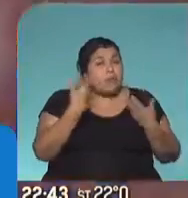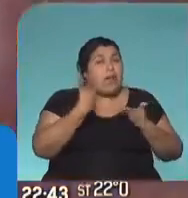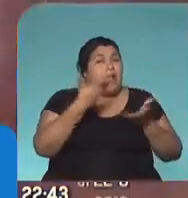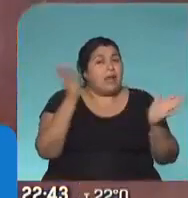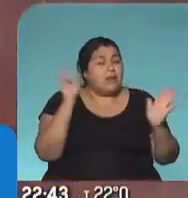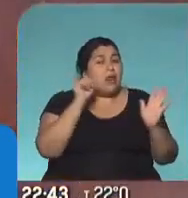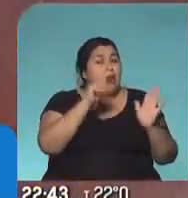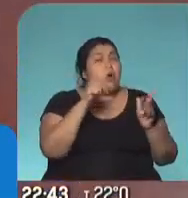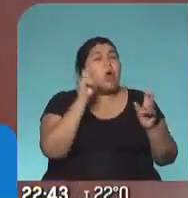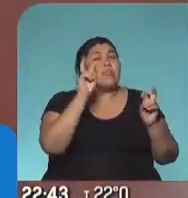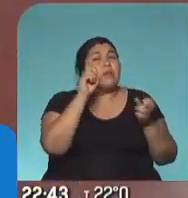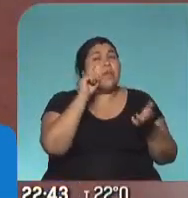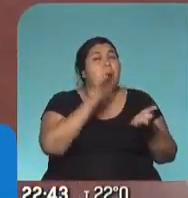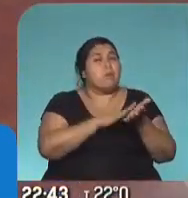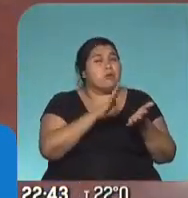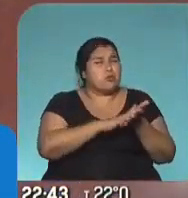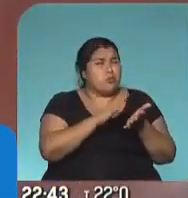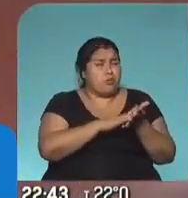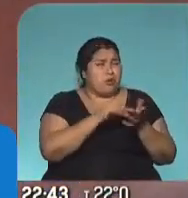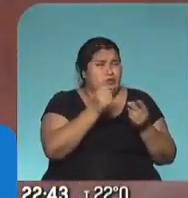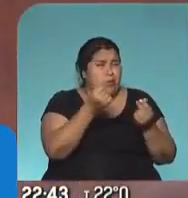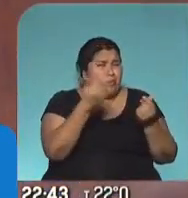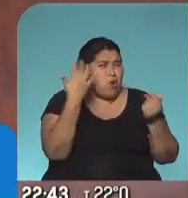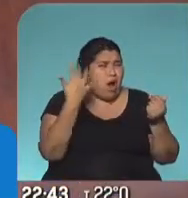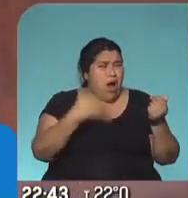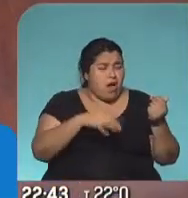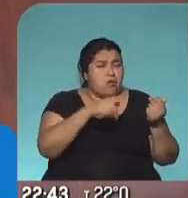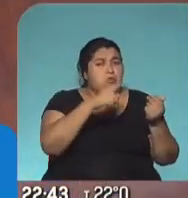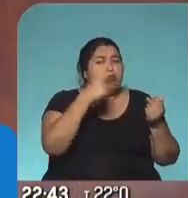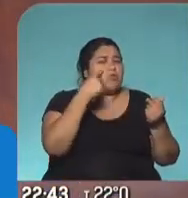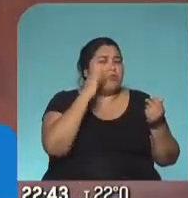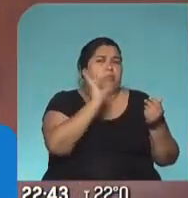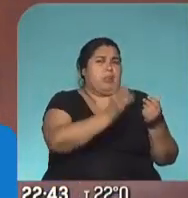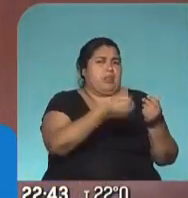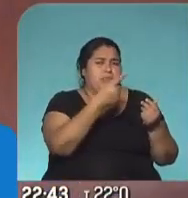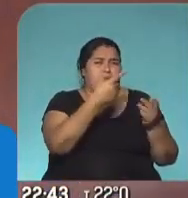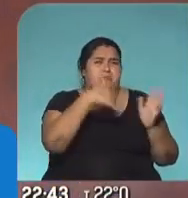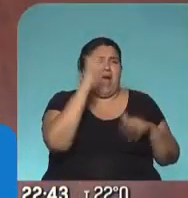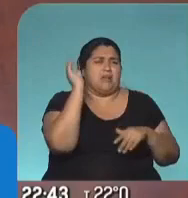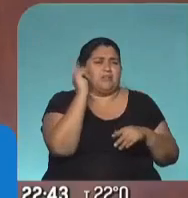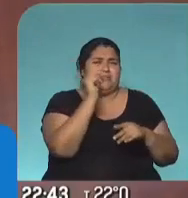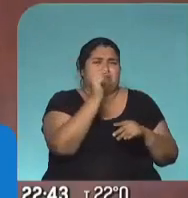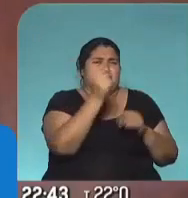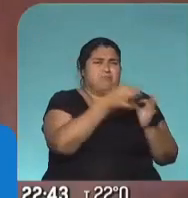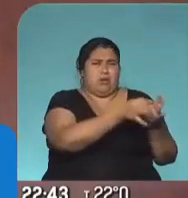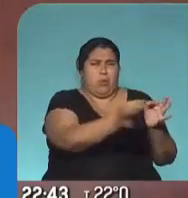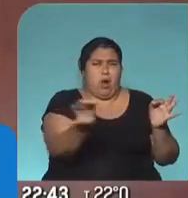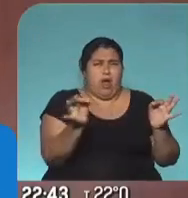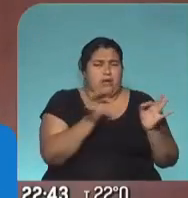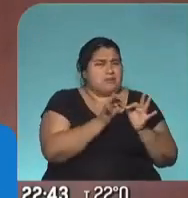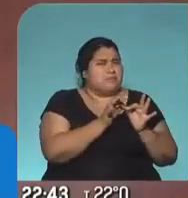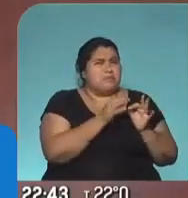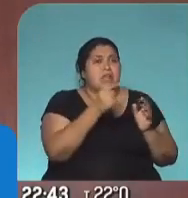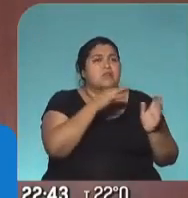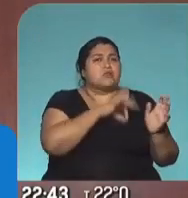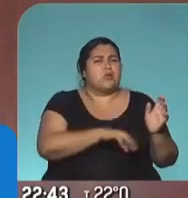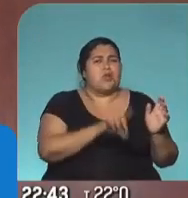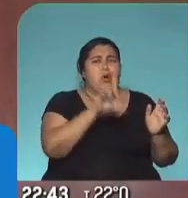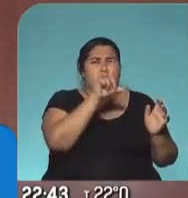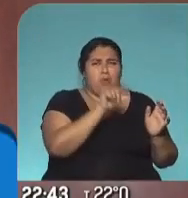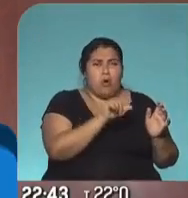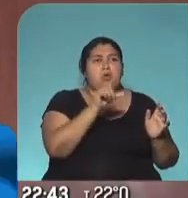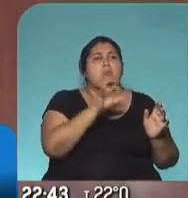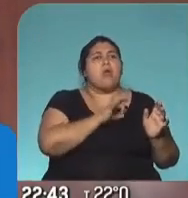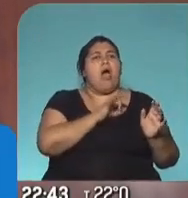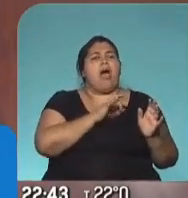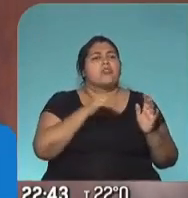trata de un presupuesto muy alto, claramente es una reforma a la baja, digamos. Van a recibir menos retribución por más años de